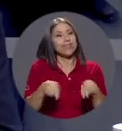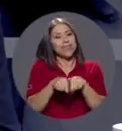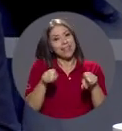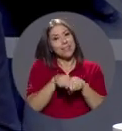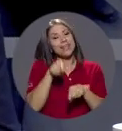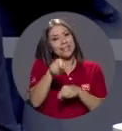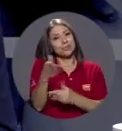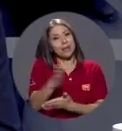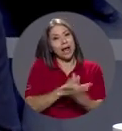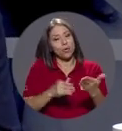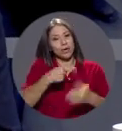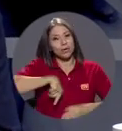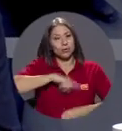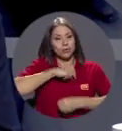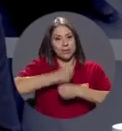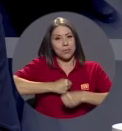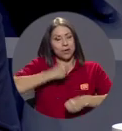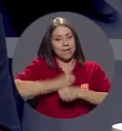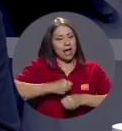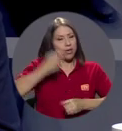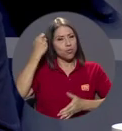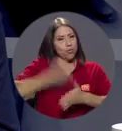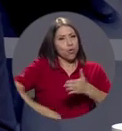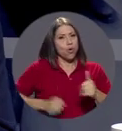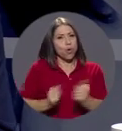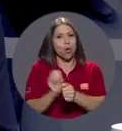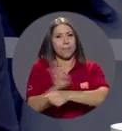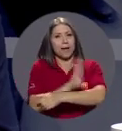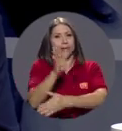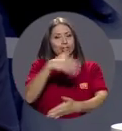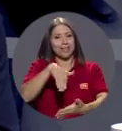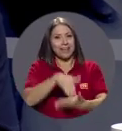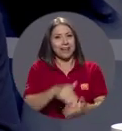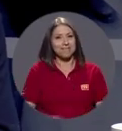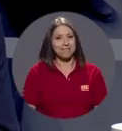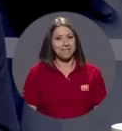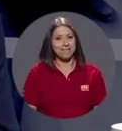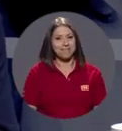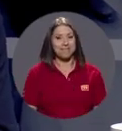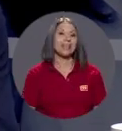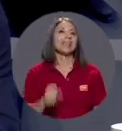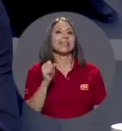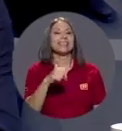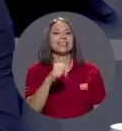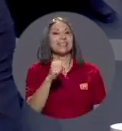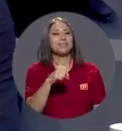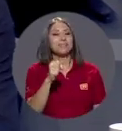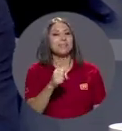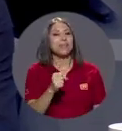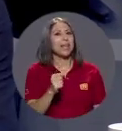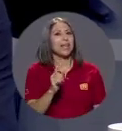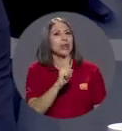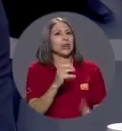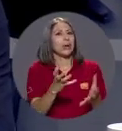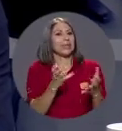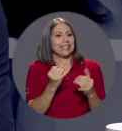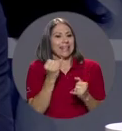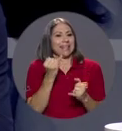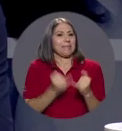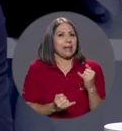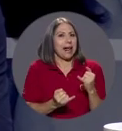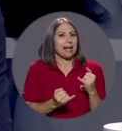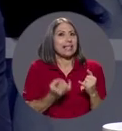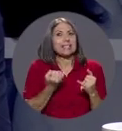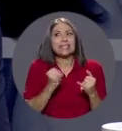que es también algo que estamos trabajando fuertemente con el Banco Central. Sí, no quisiera entrar en la fase